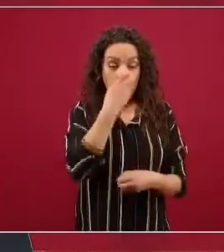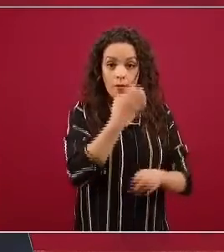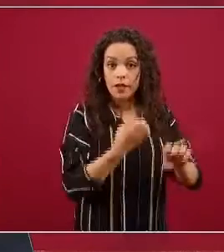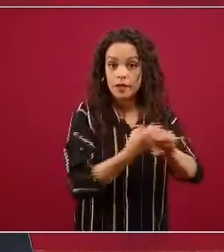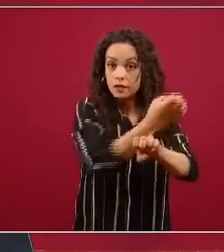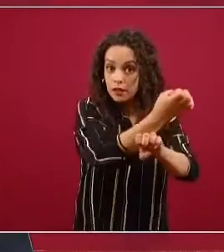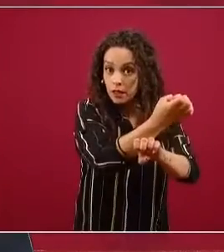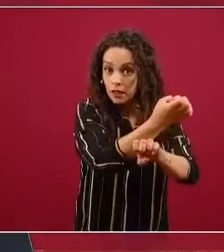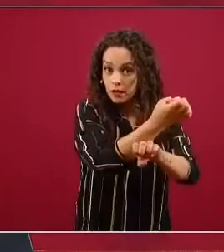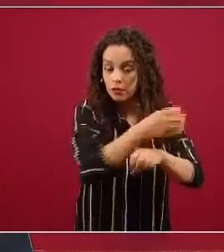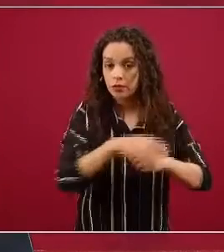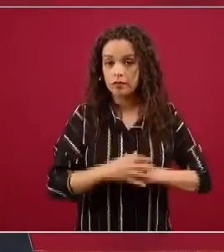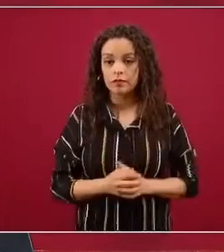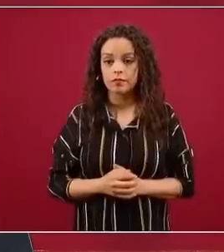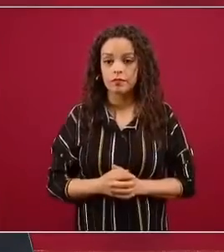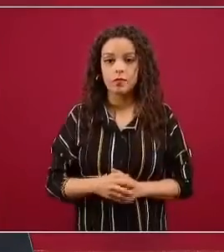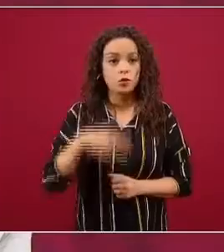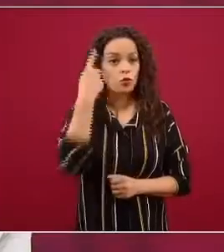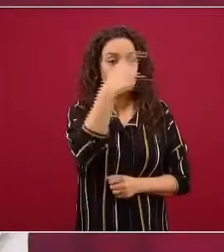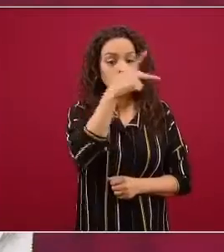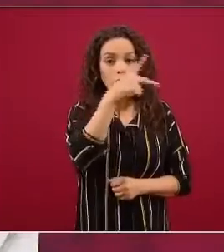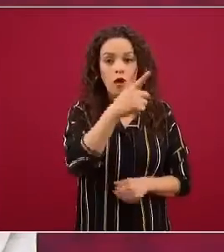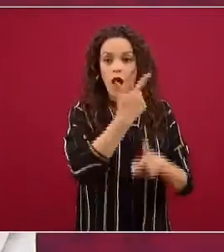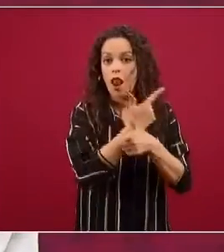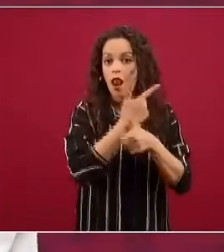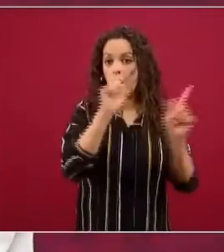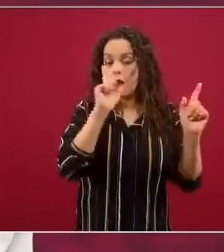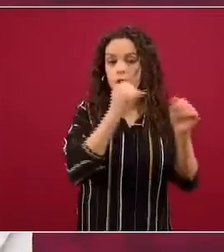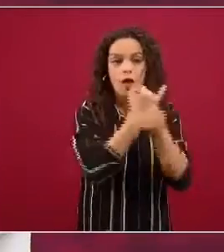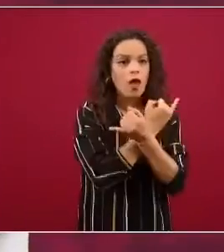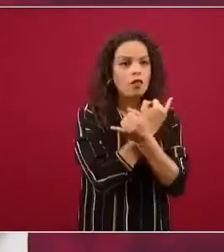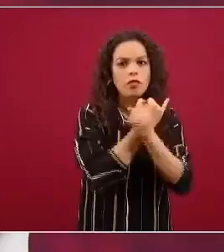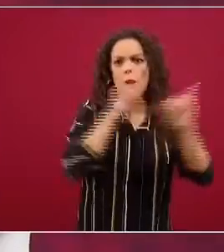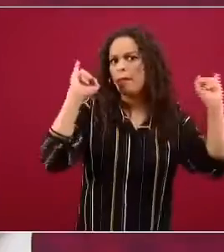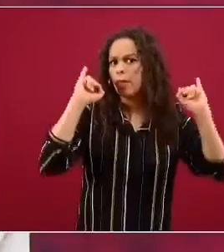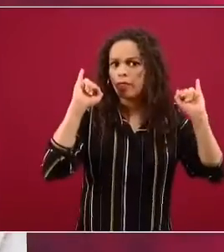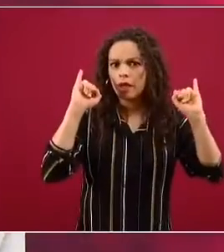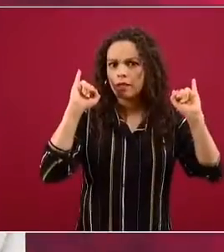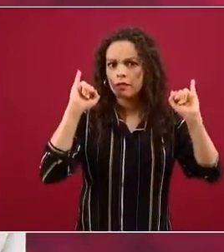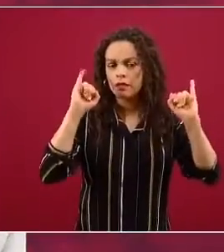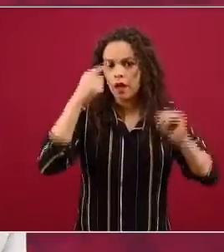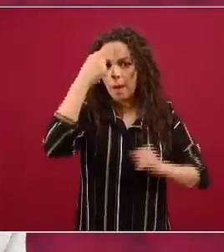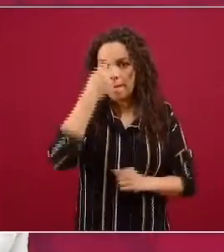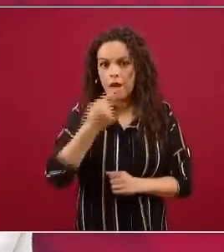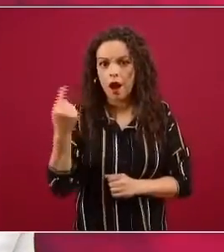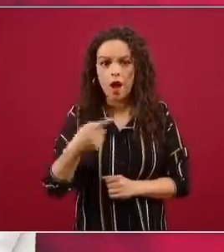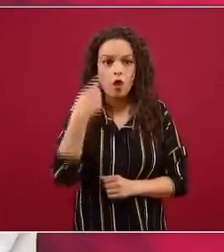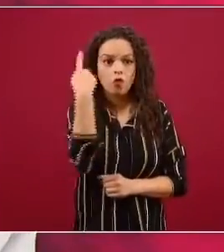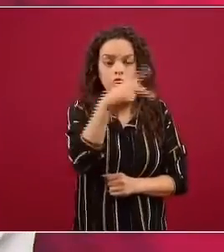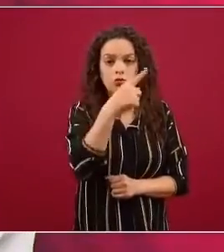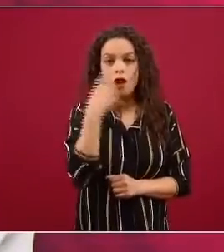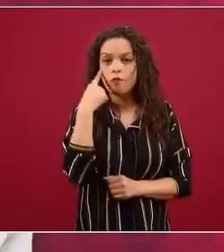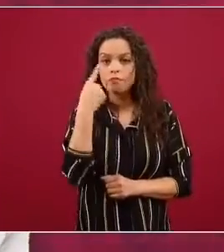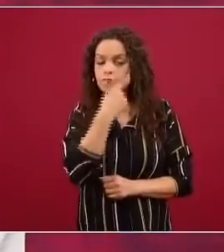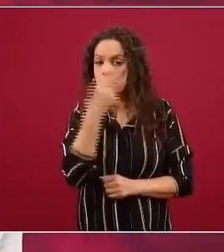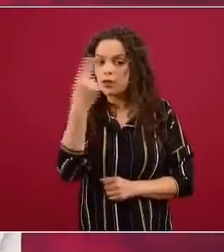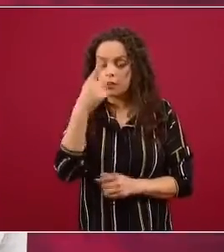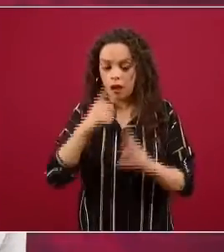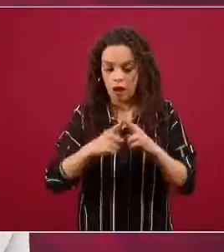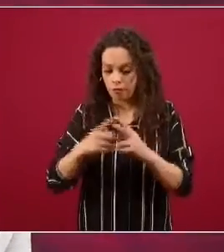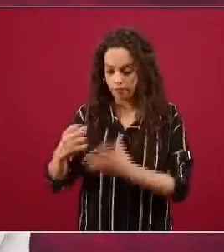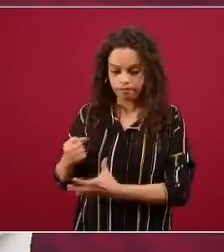territorio y tiene independencia, tiene autonomía técnica, tiene autonomía presupuestal, tiene